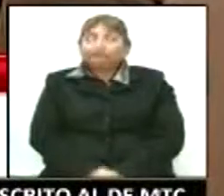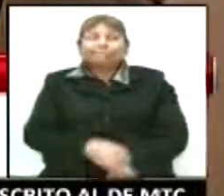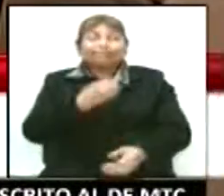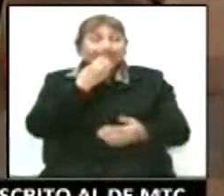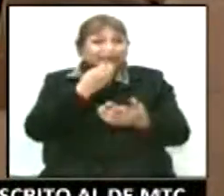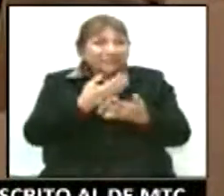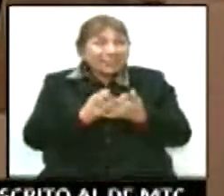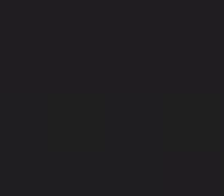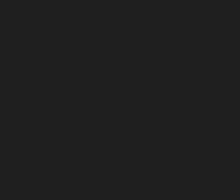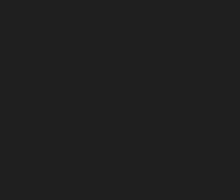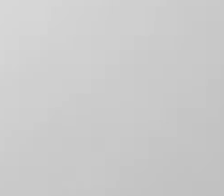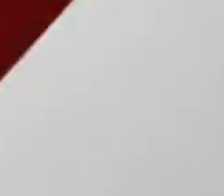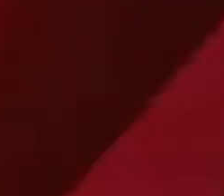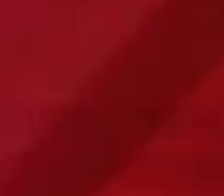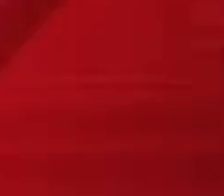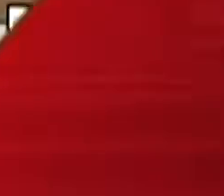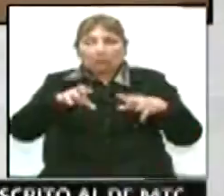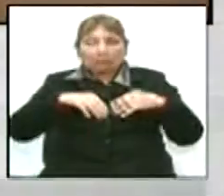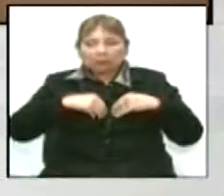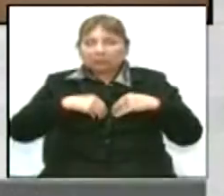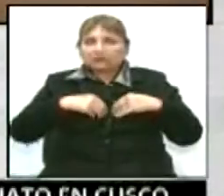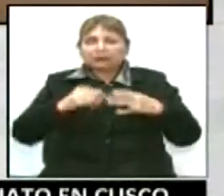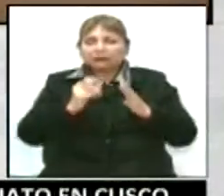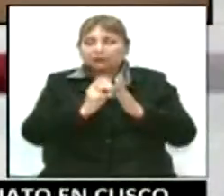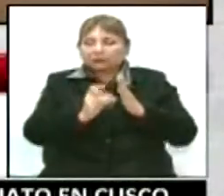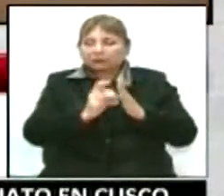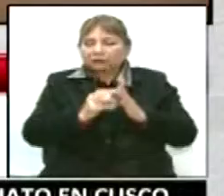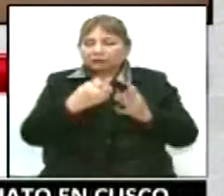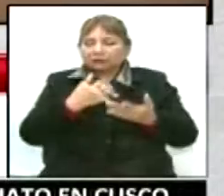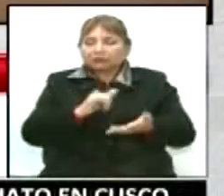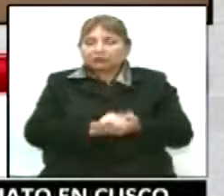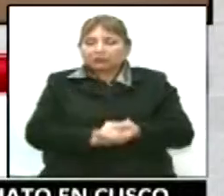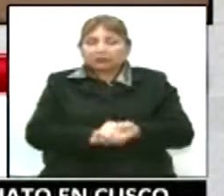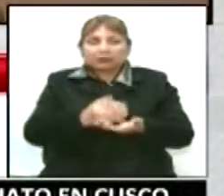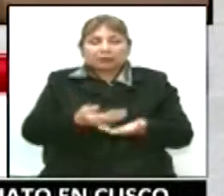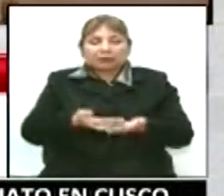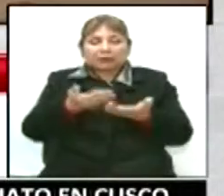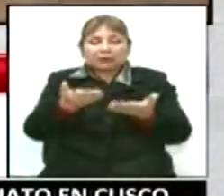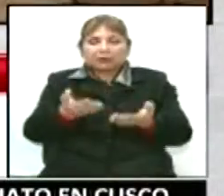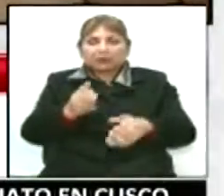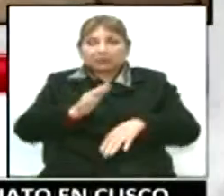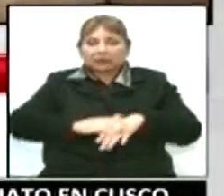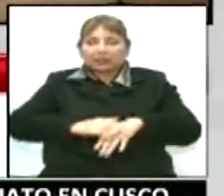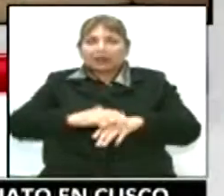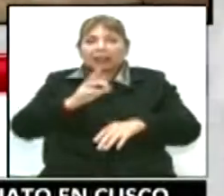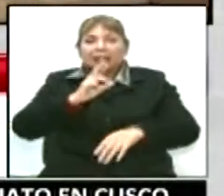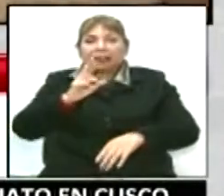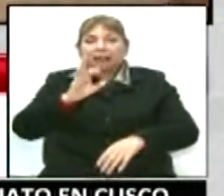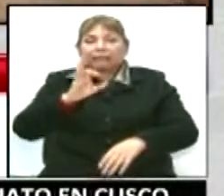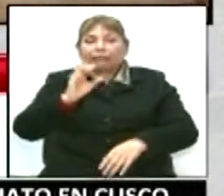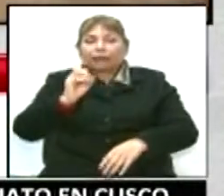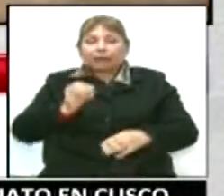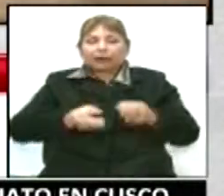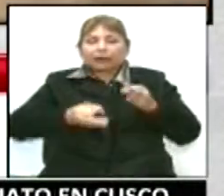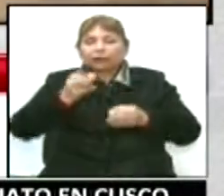Bien, finalmente no se aprobó entonces este texto sustitutorio que se propuso sobre la reforma